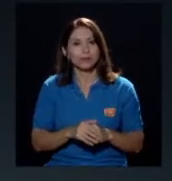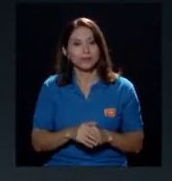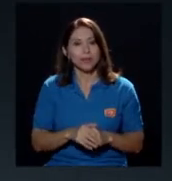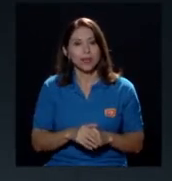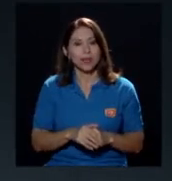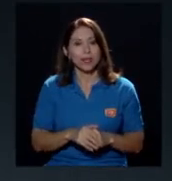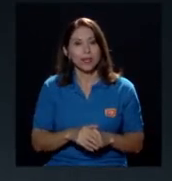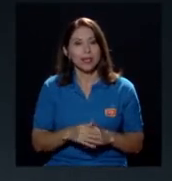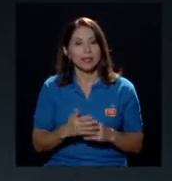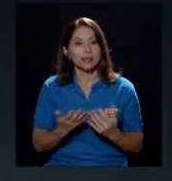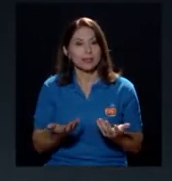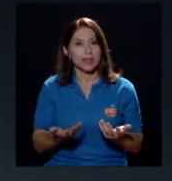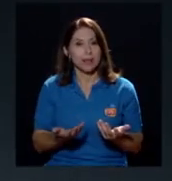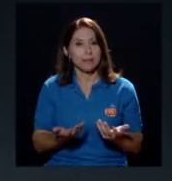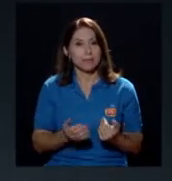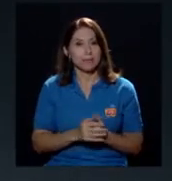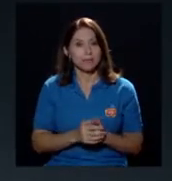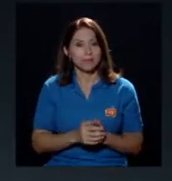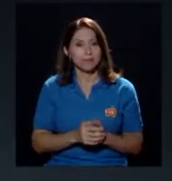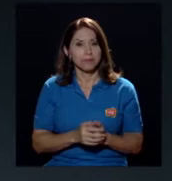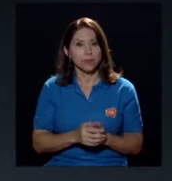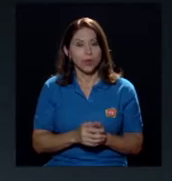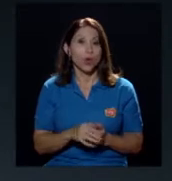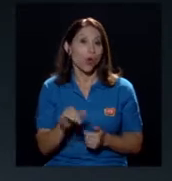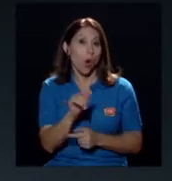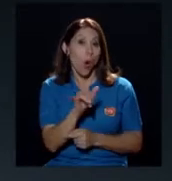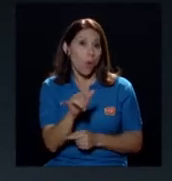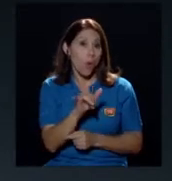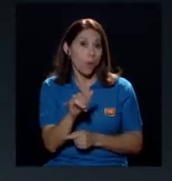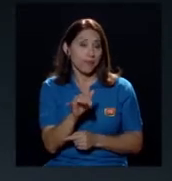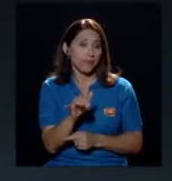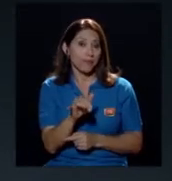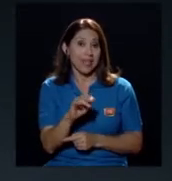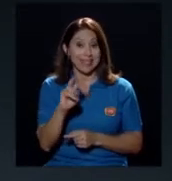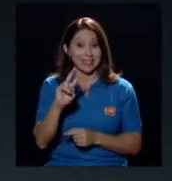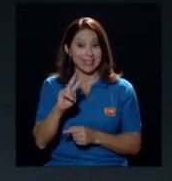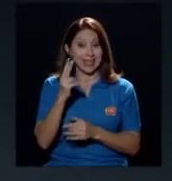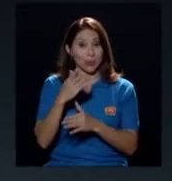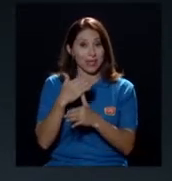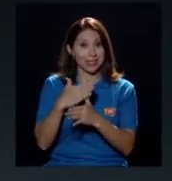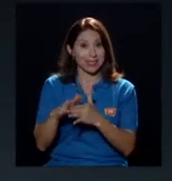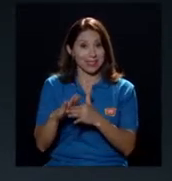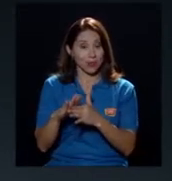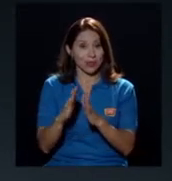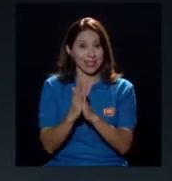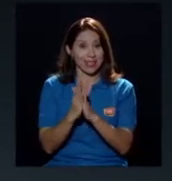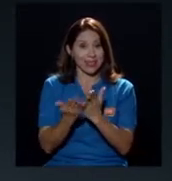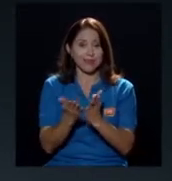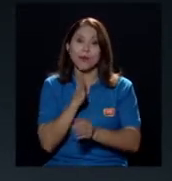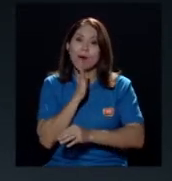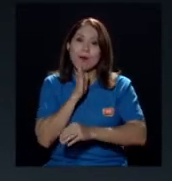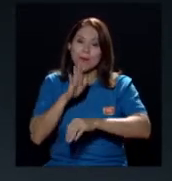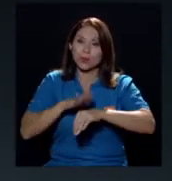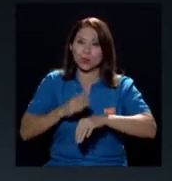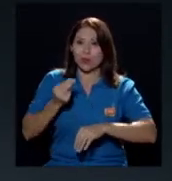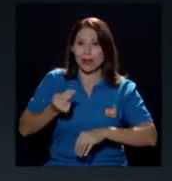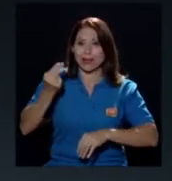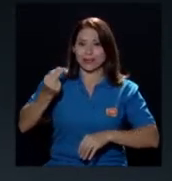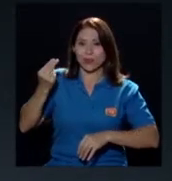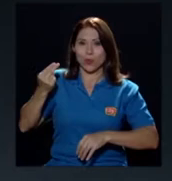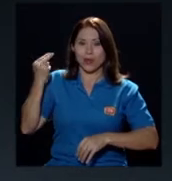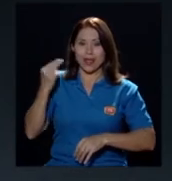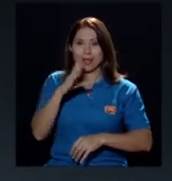que como la segunda sección se refiere a la historia de